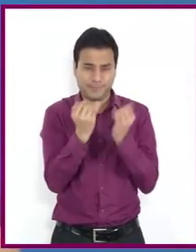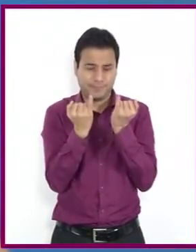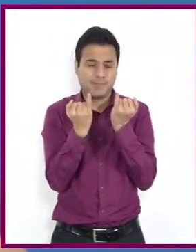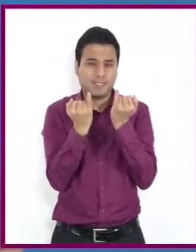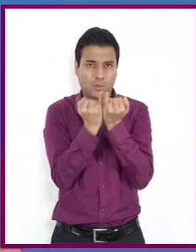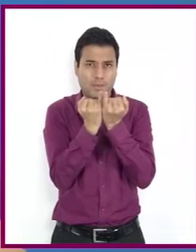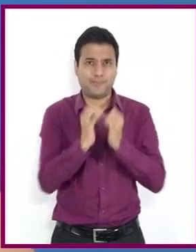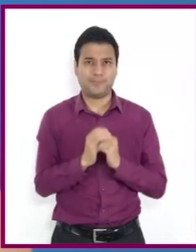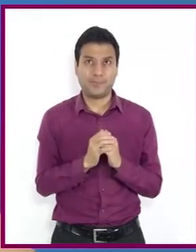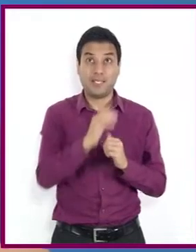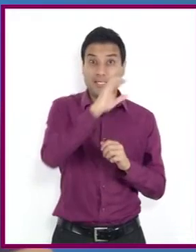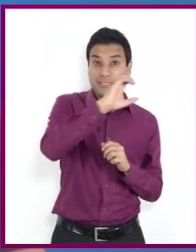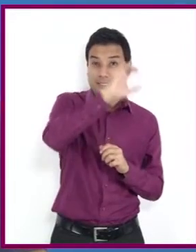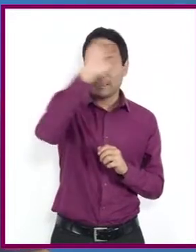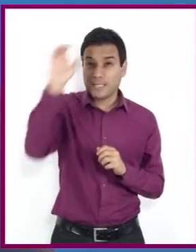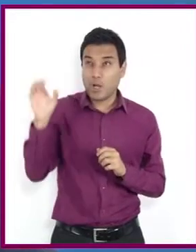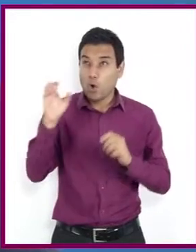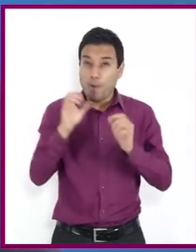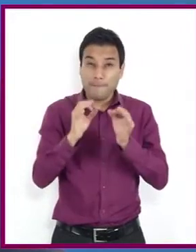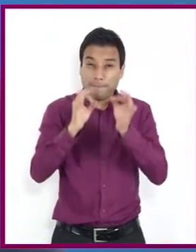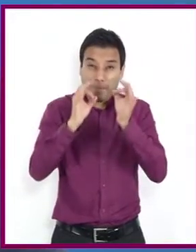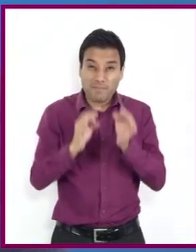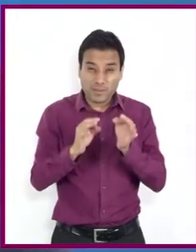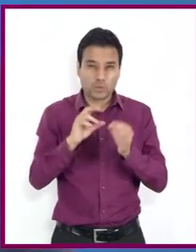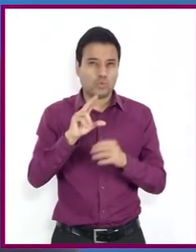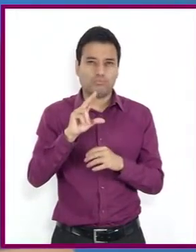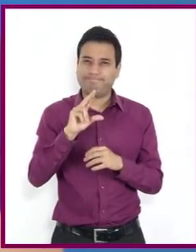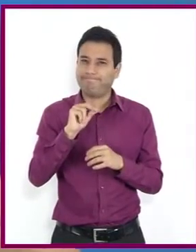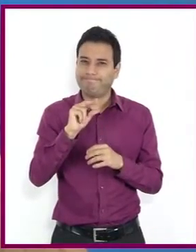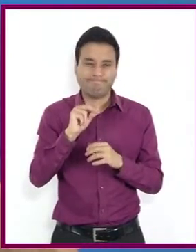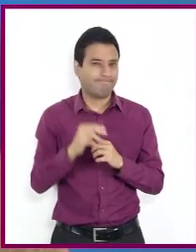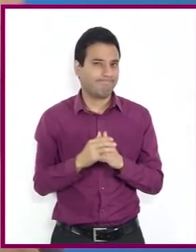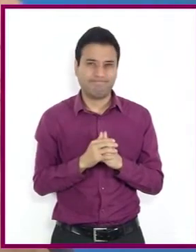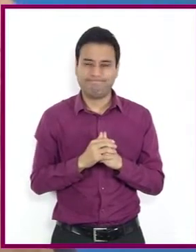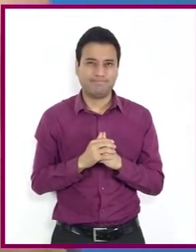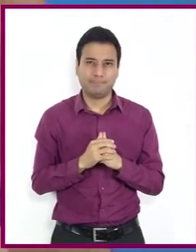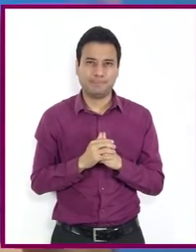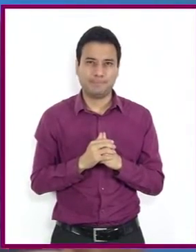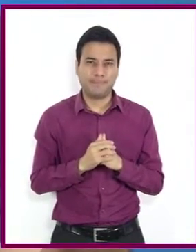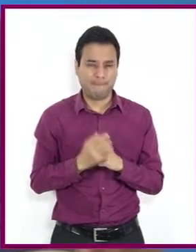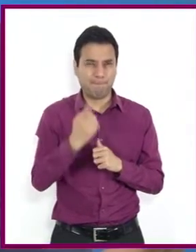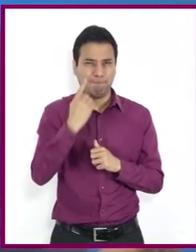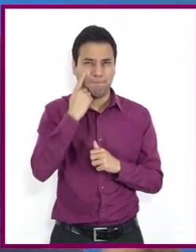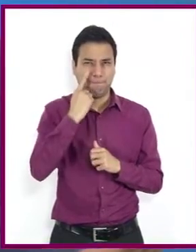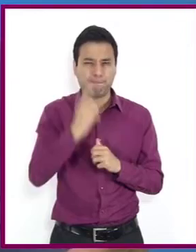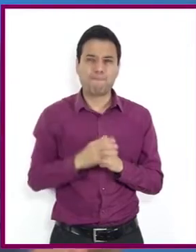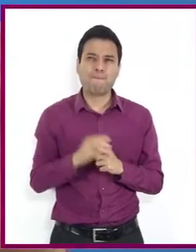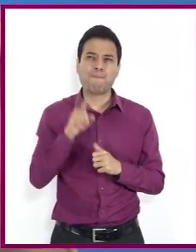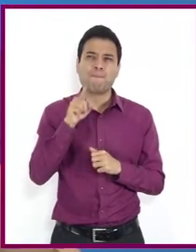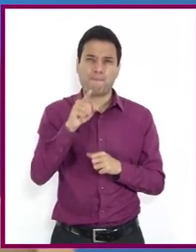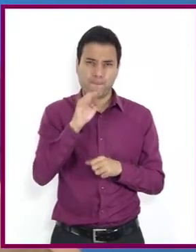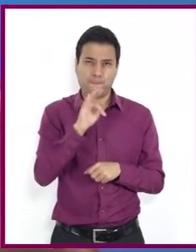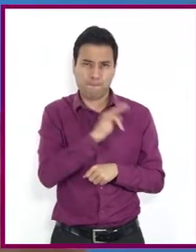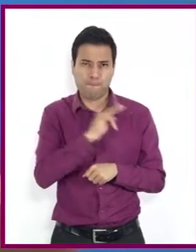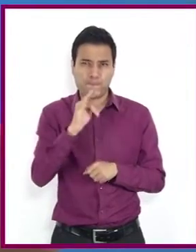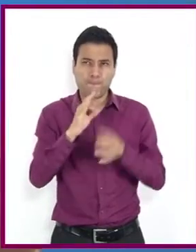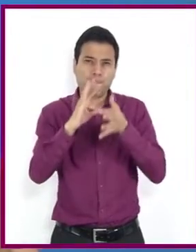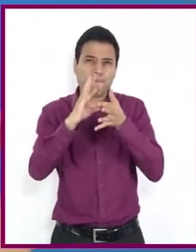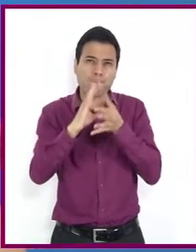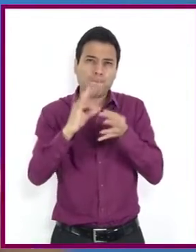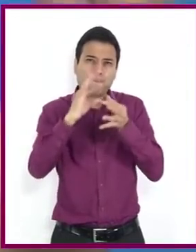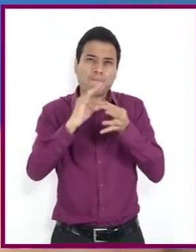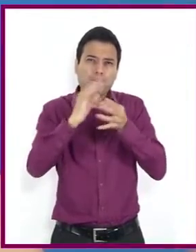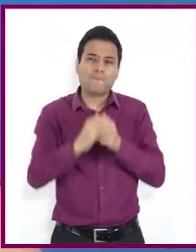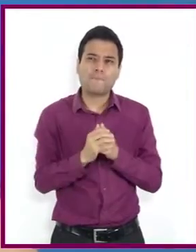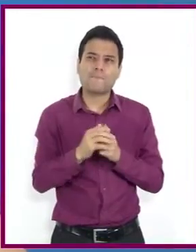de los cielos fue la observación de manchas en el Sol. ¿Puede contarnos un poco más sobre lo que pudo